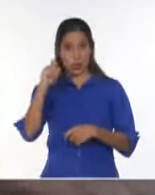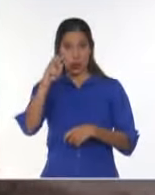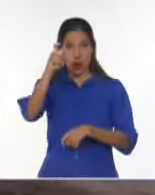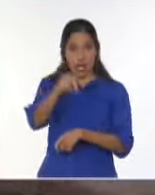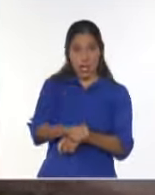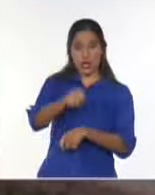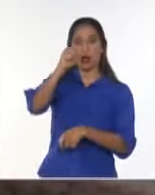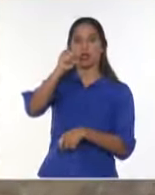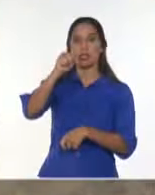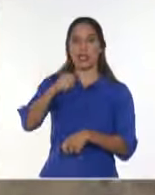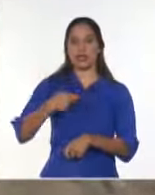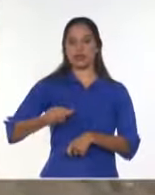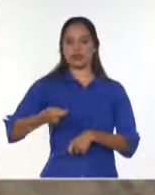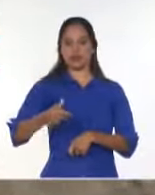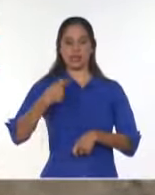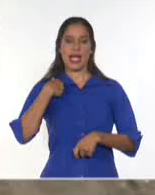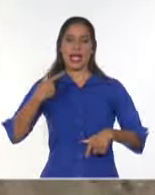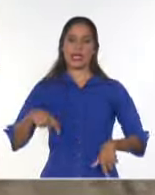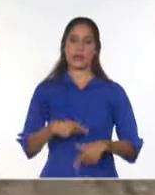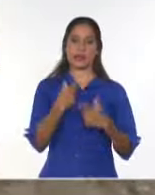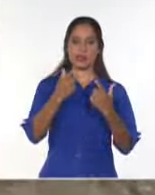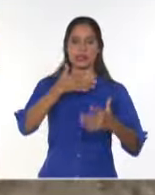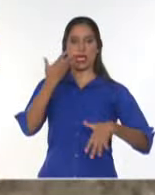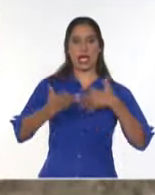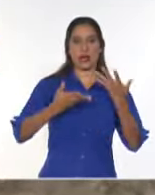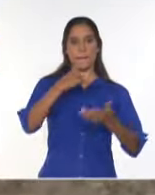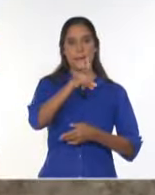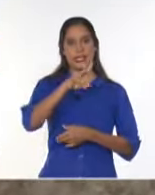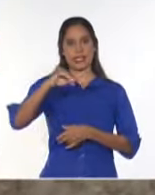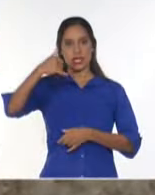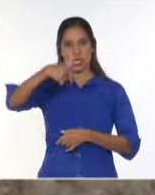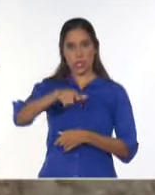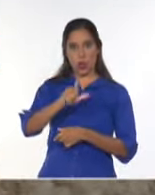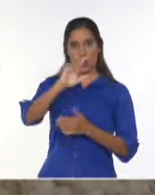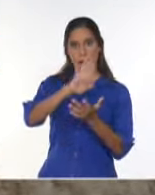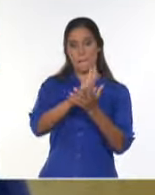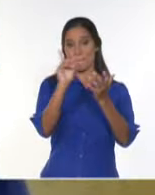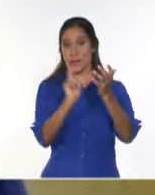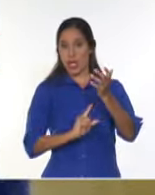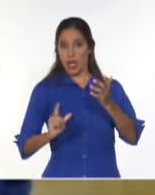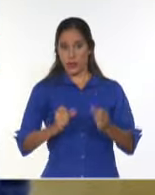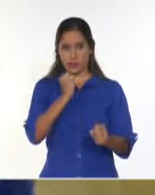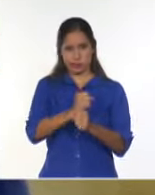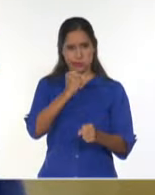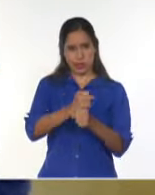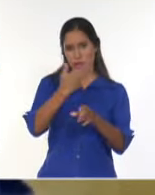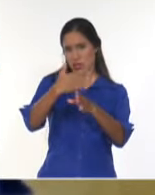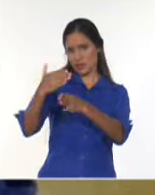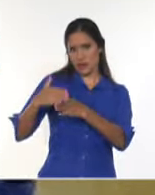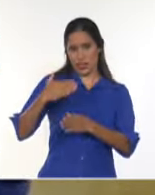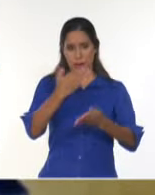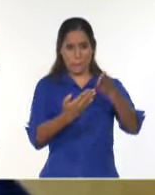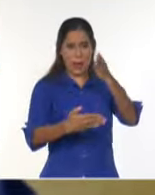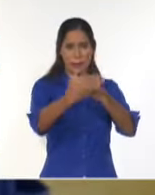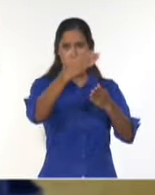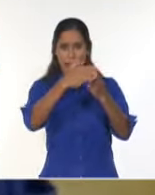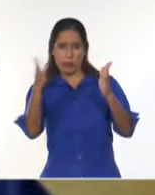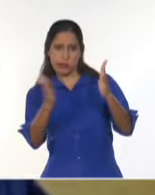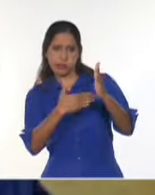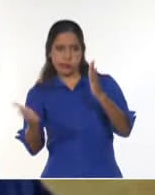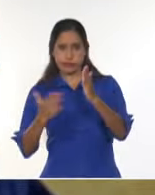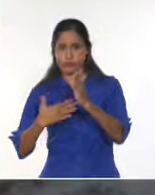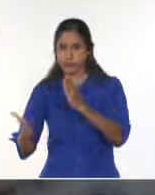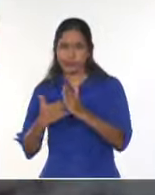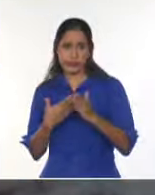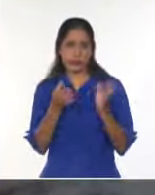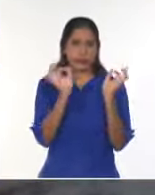acto provincial por el 26 de julio en Mayabeque. Labores constructivas de pintura, embellecimiento e higienización